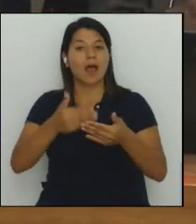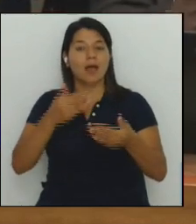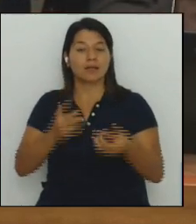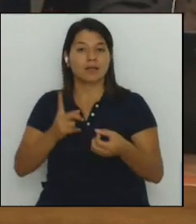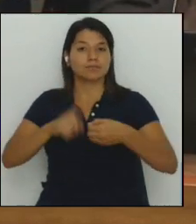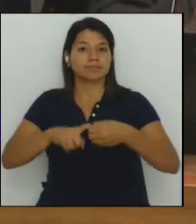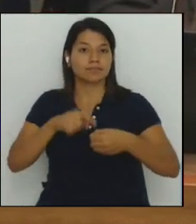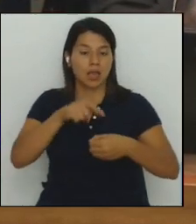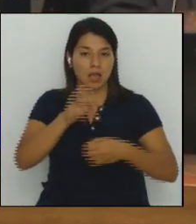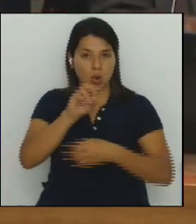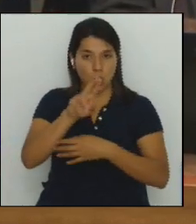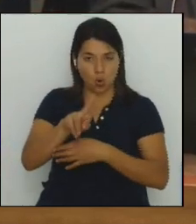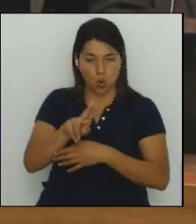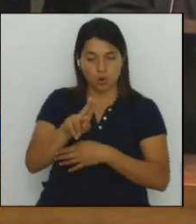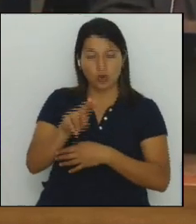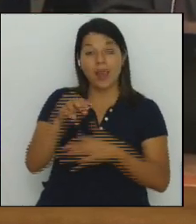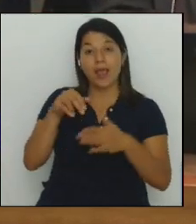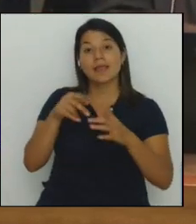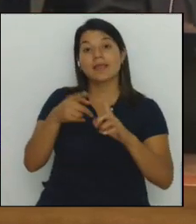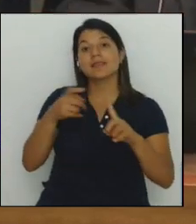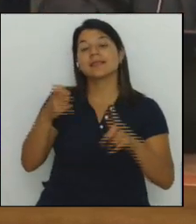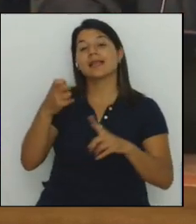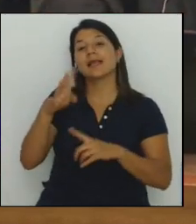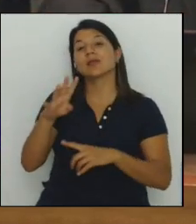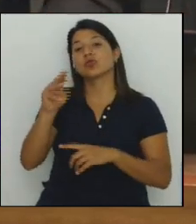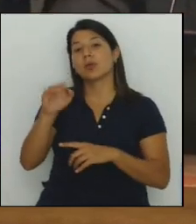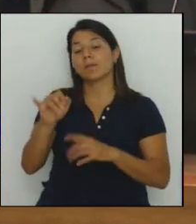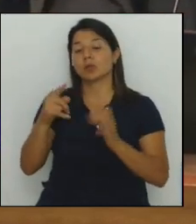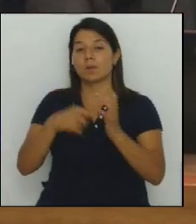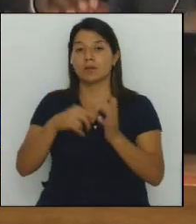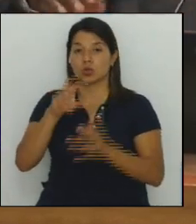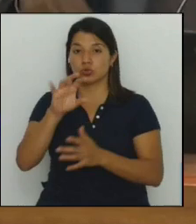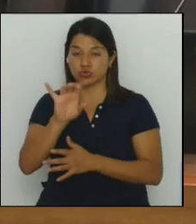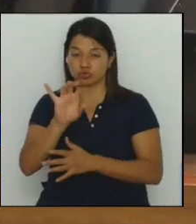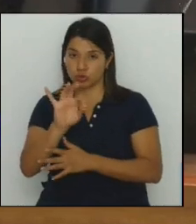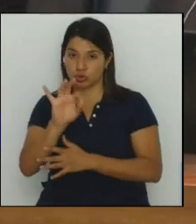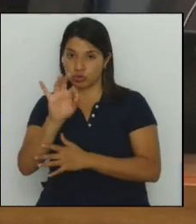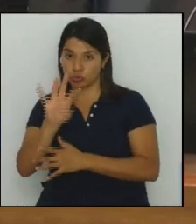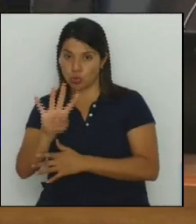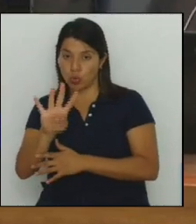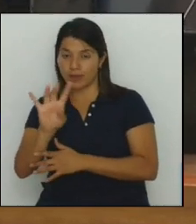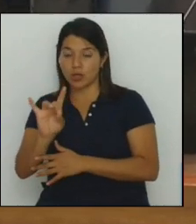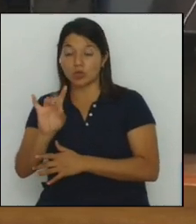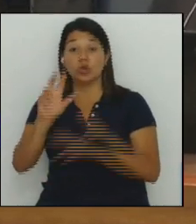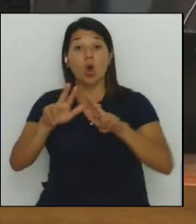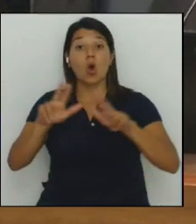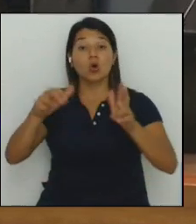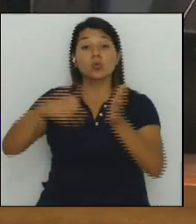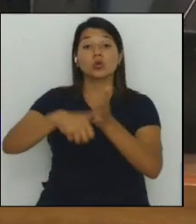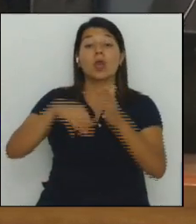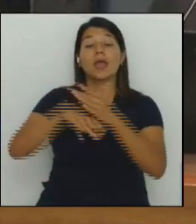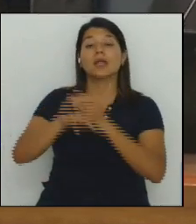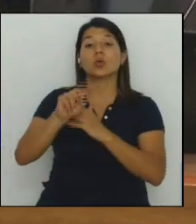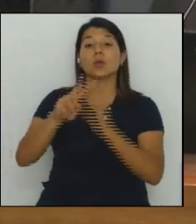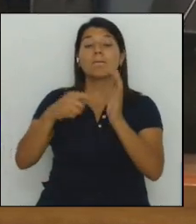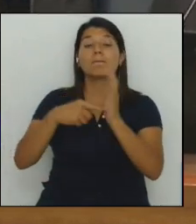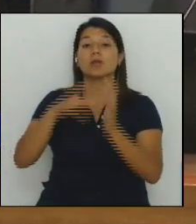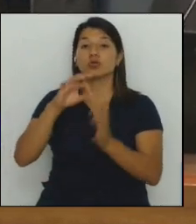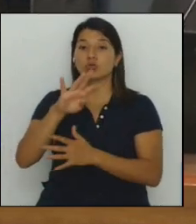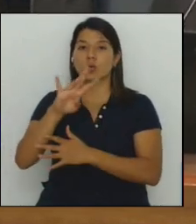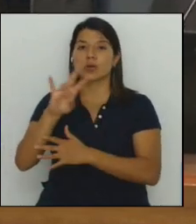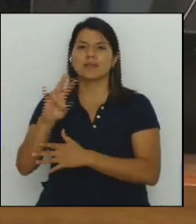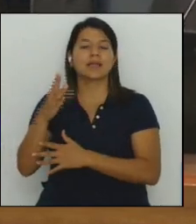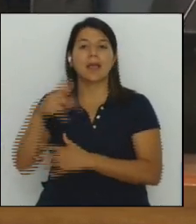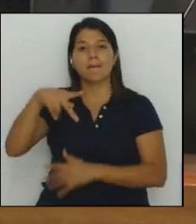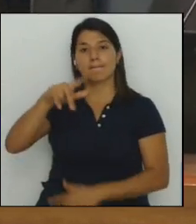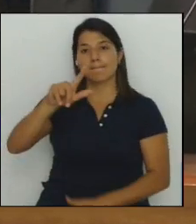de 1948, tras la votación de la ONU en noviembre de 1947 de partir Palestina en 2 estados, judío